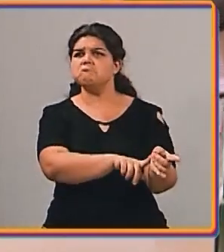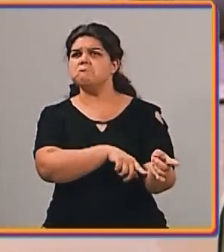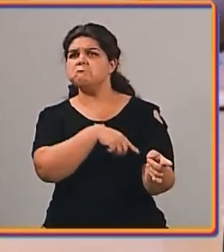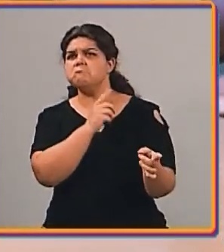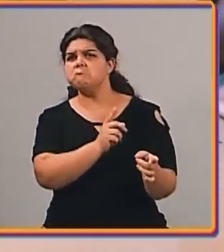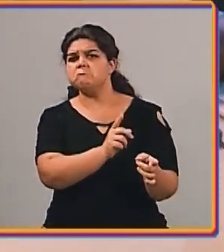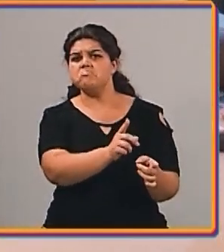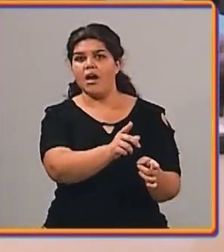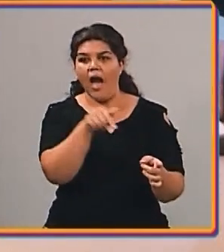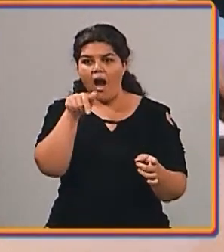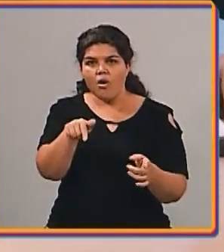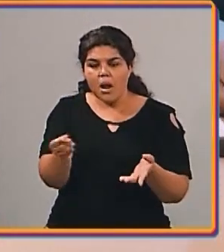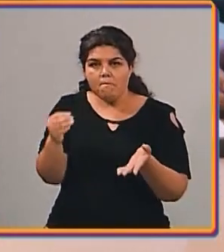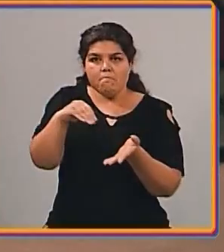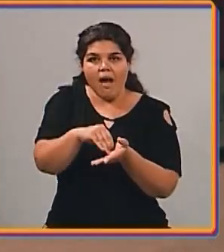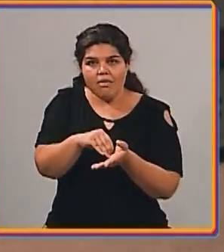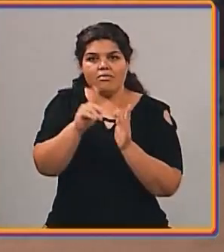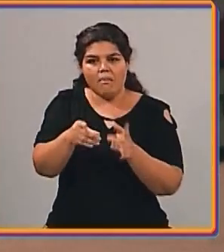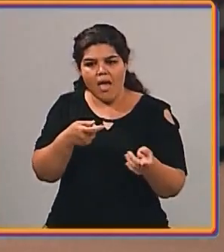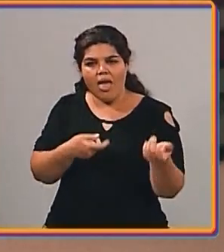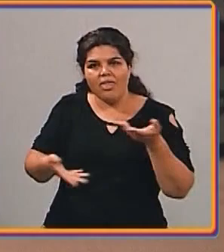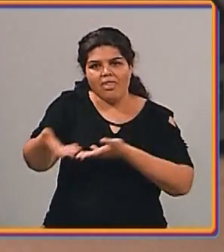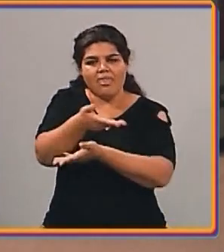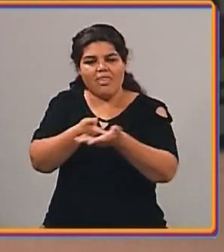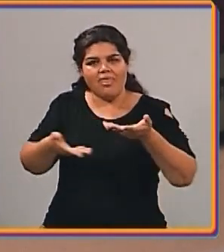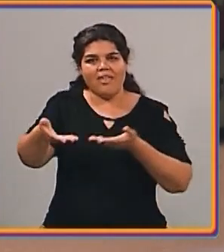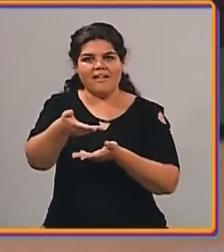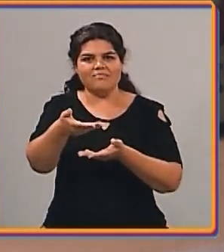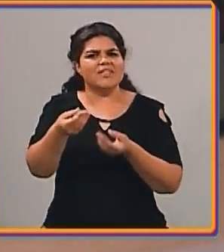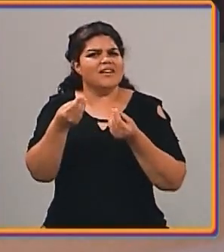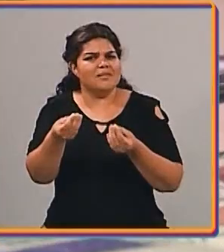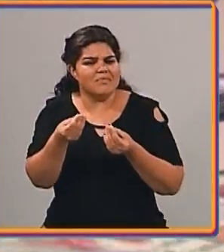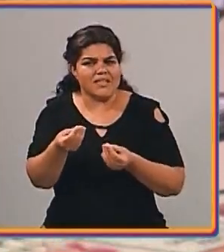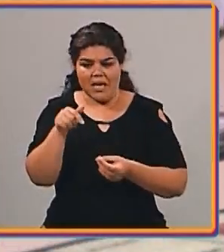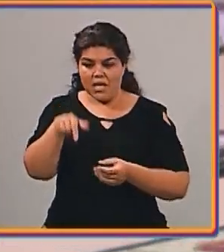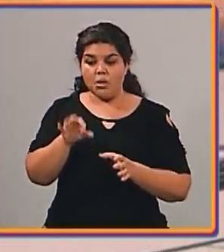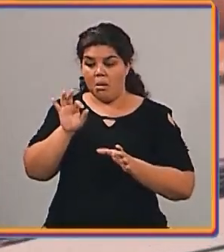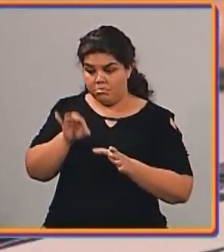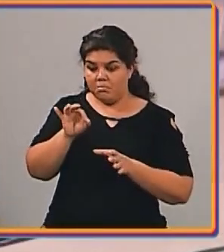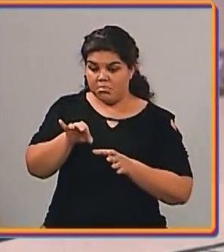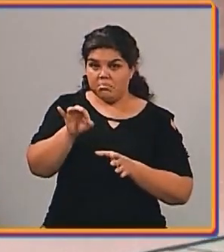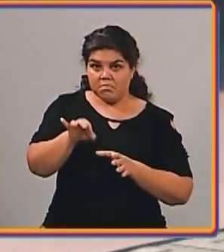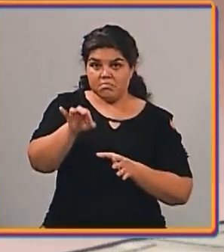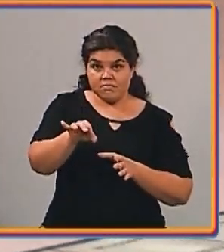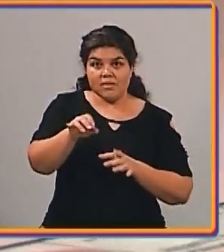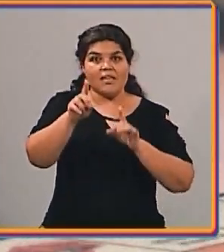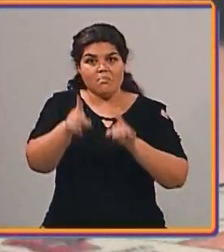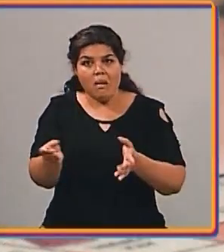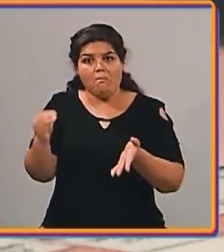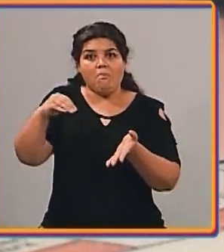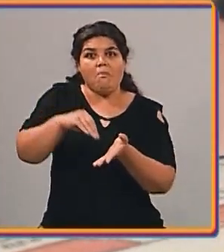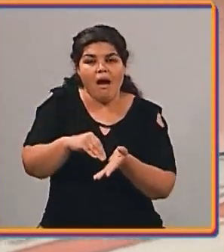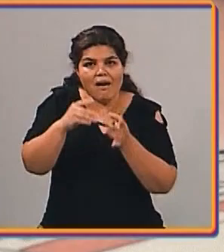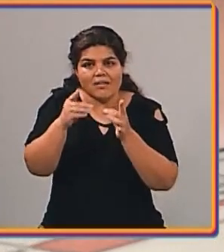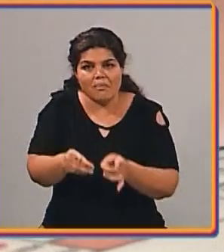agregó también la temática. En este juego ya no se trata solo de avanzar por distintos casilleros. El juego está ambientado